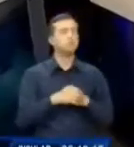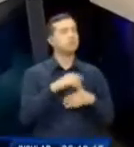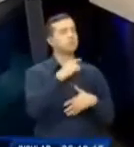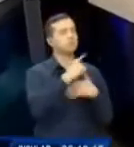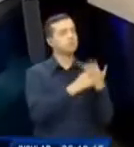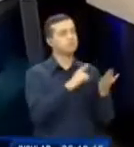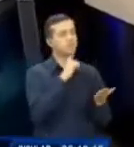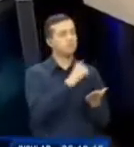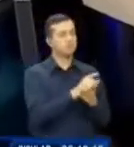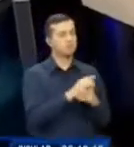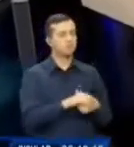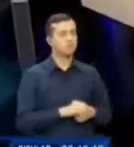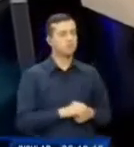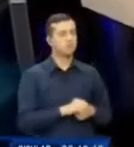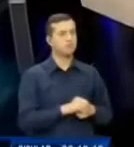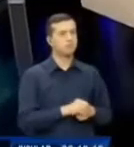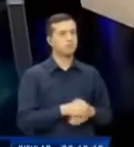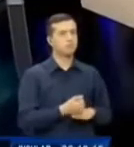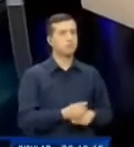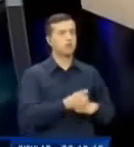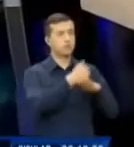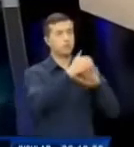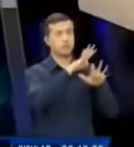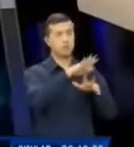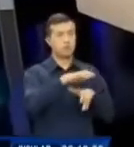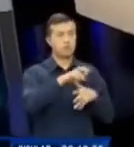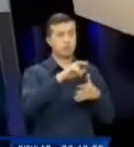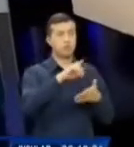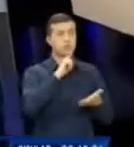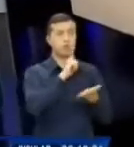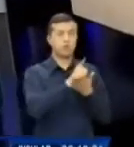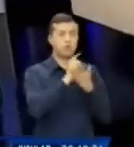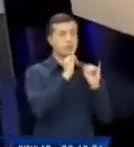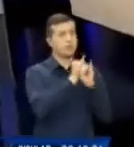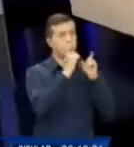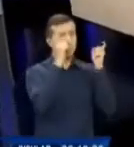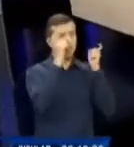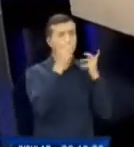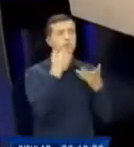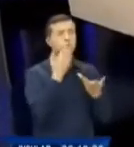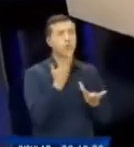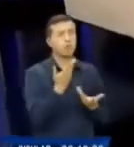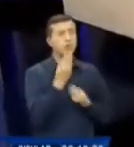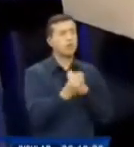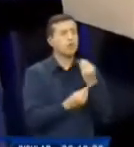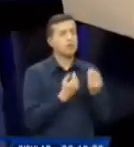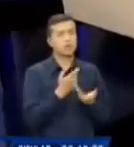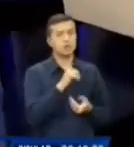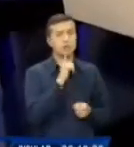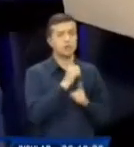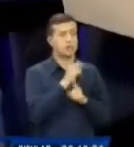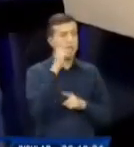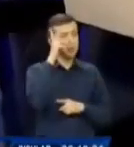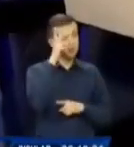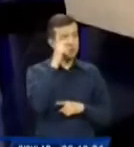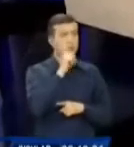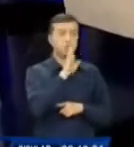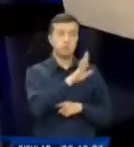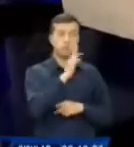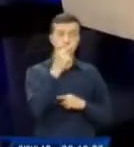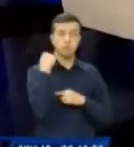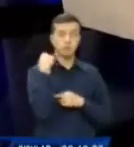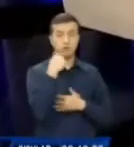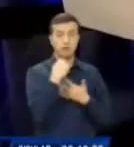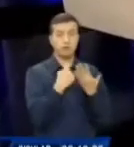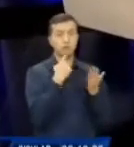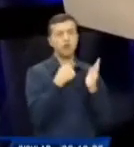y autoridad agraria es una instancia reguladora rectora que tendría aparentemente algunas competencias